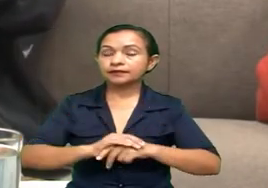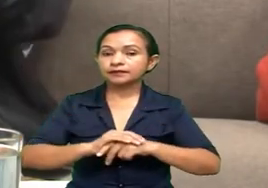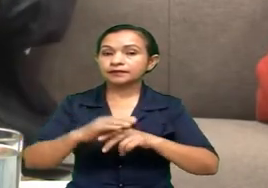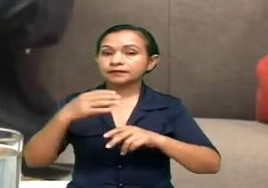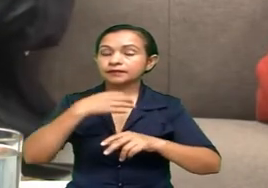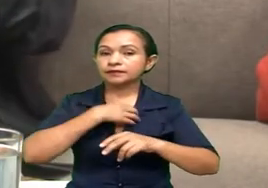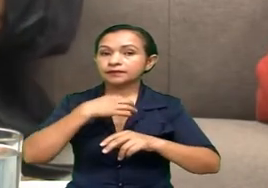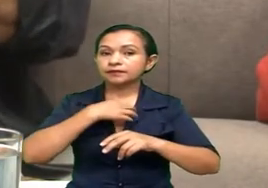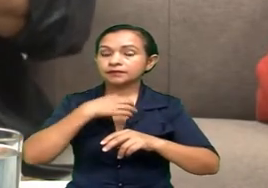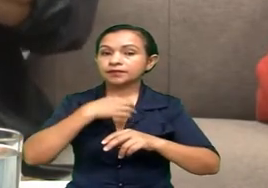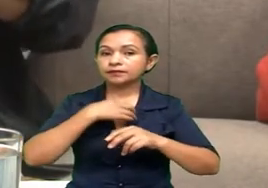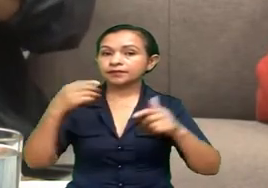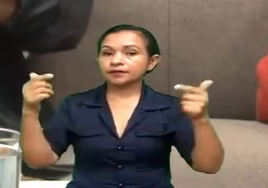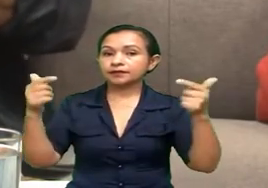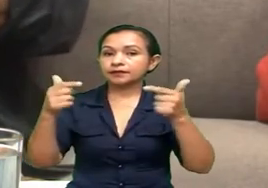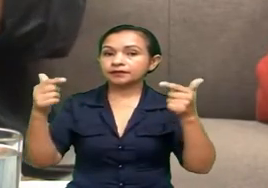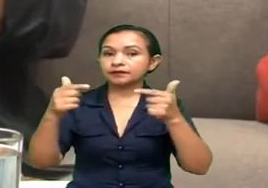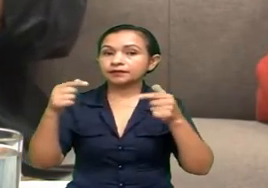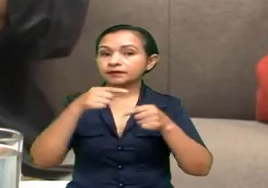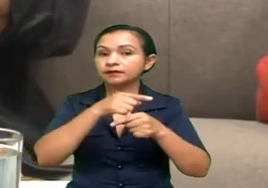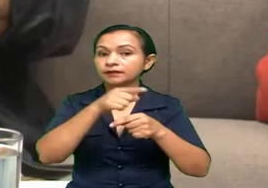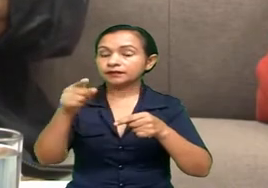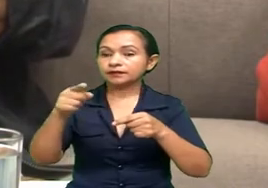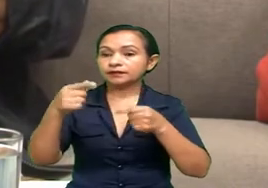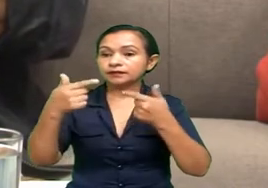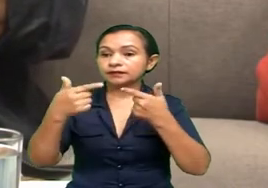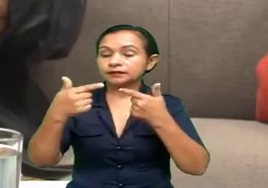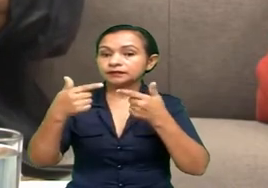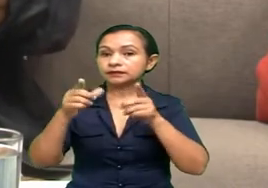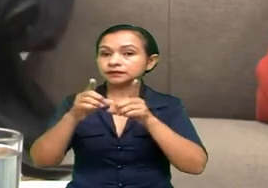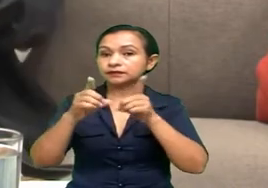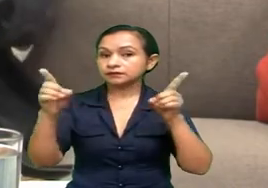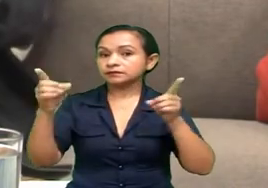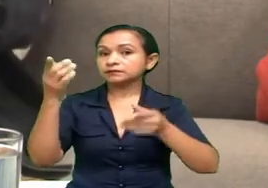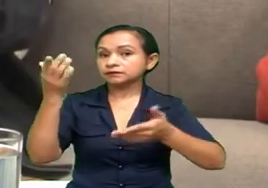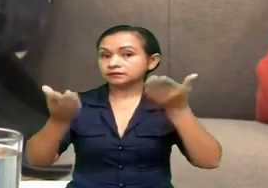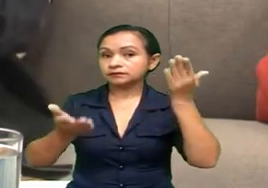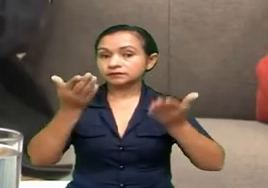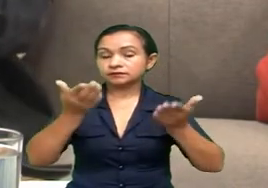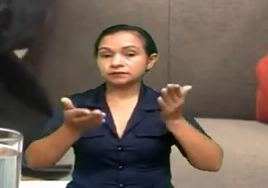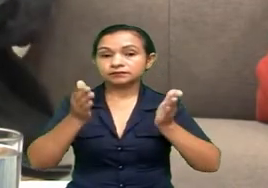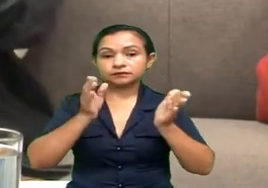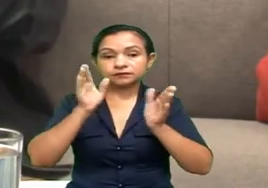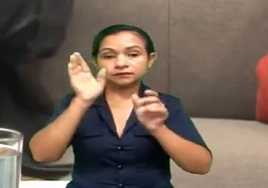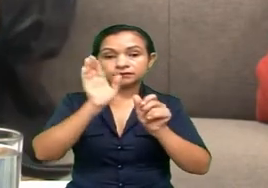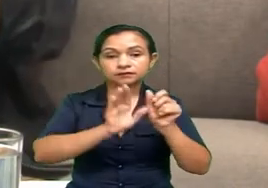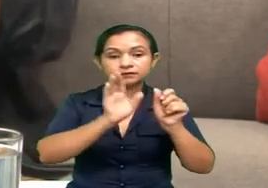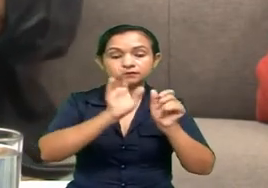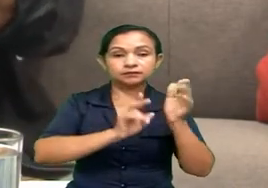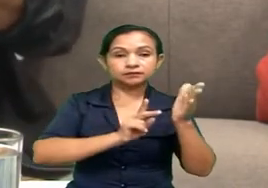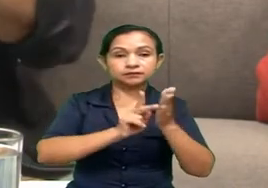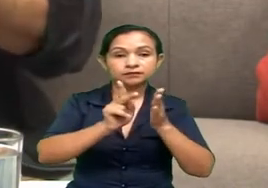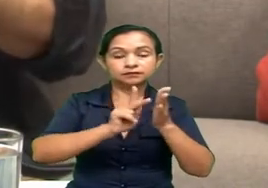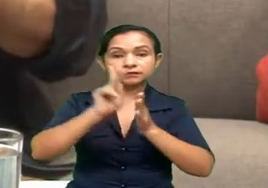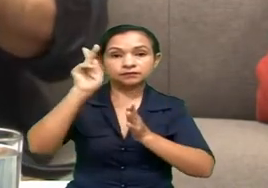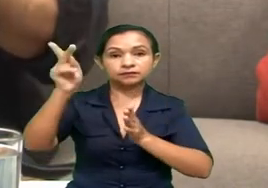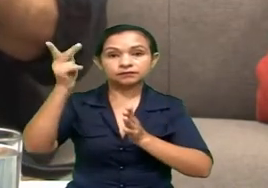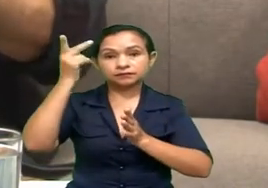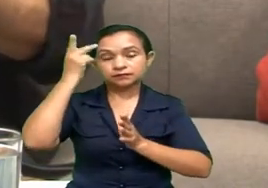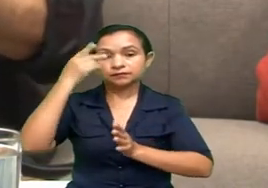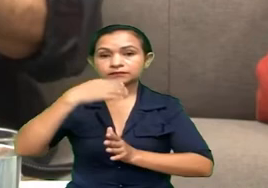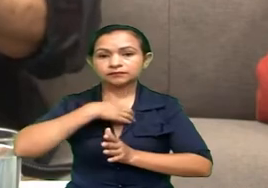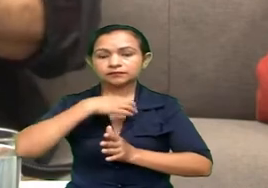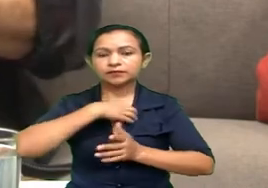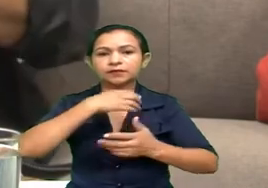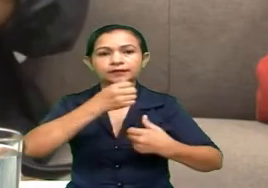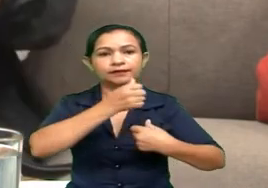propias pugnas que teníamos y la desunión, prácticamente cada partido político tenía su